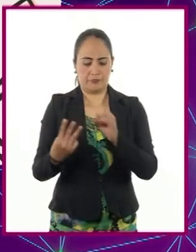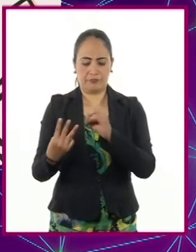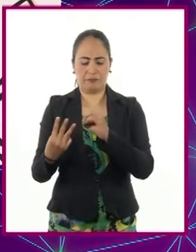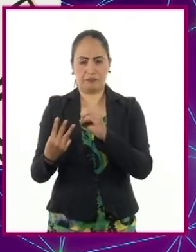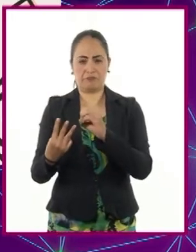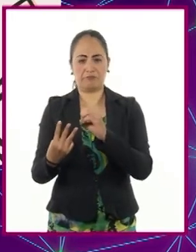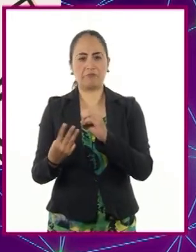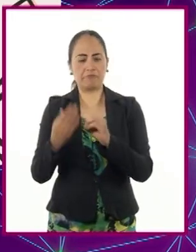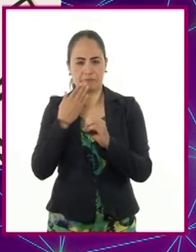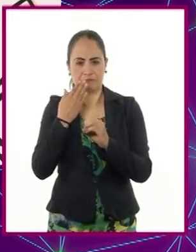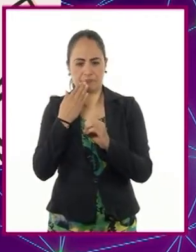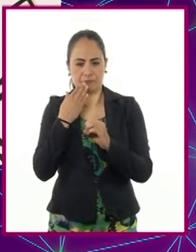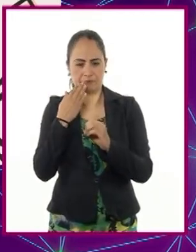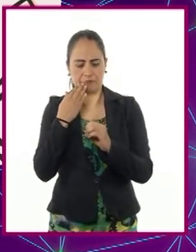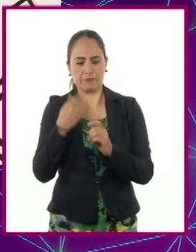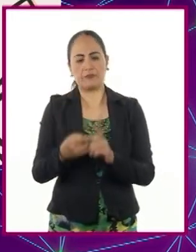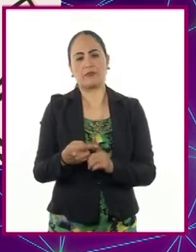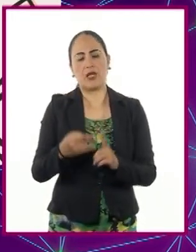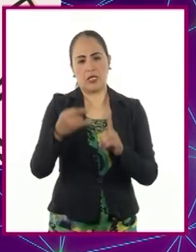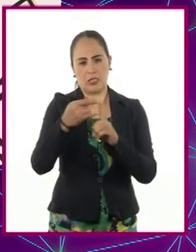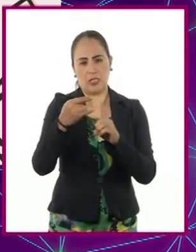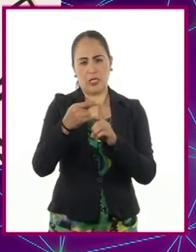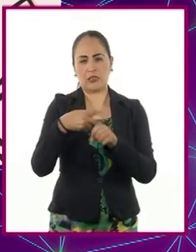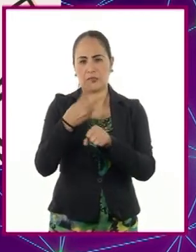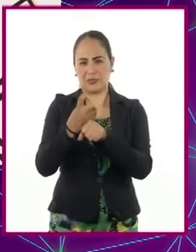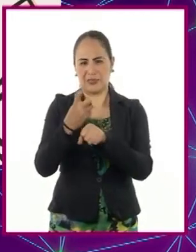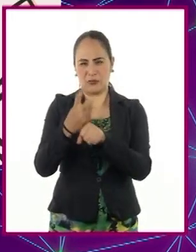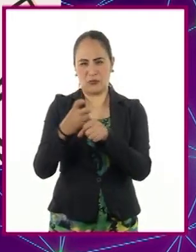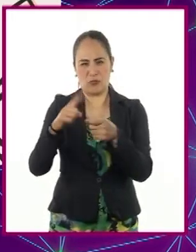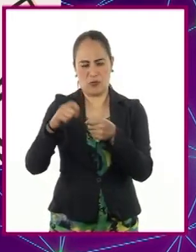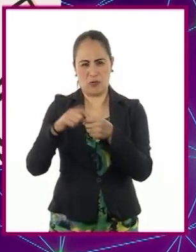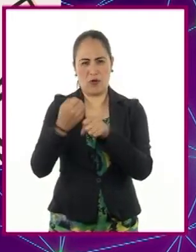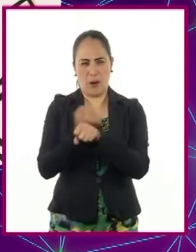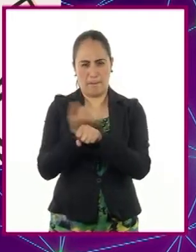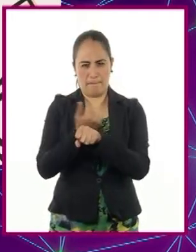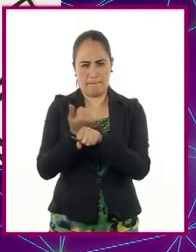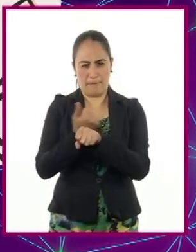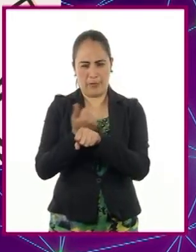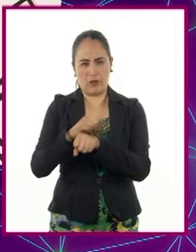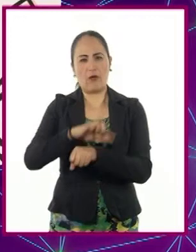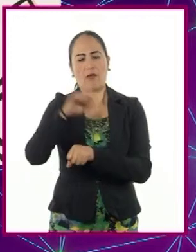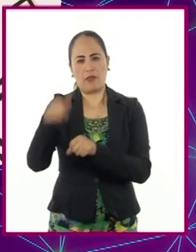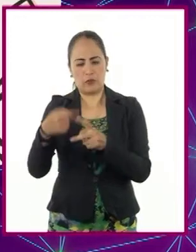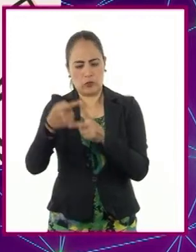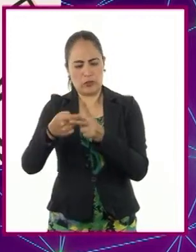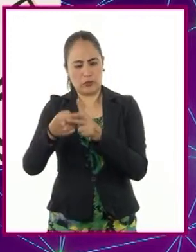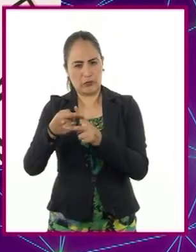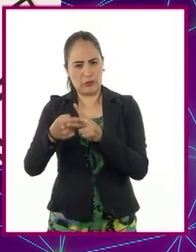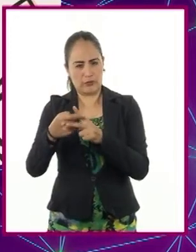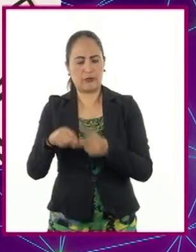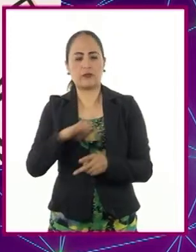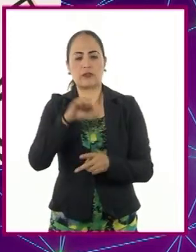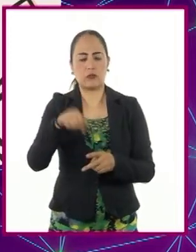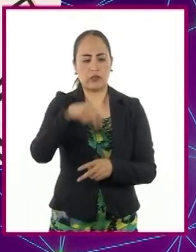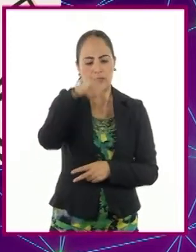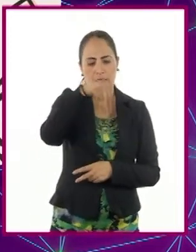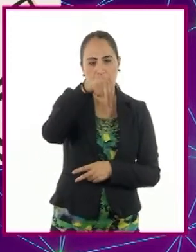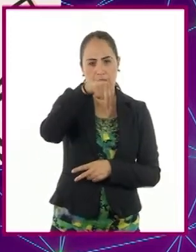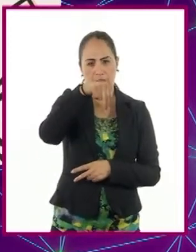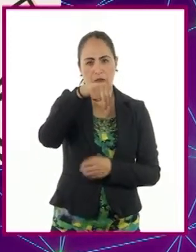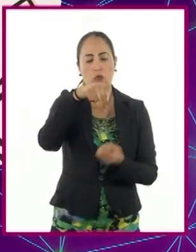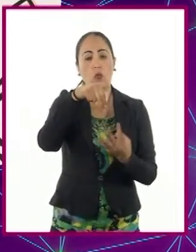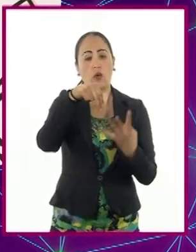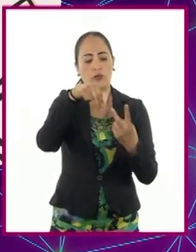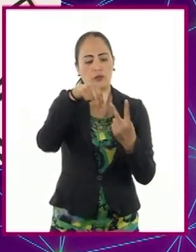lo anotaremos antes del segundo recuadro amarillo para realizar los cálculos correspondientes. Continuemos con el nitrógeno, que tiene